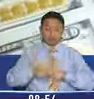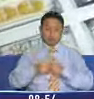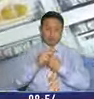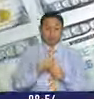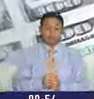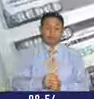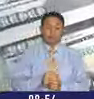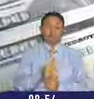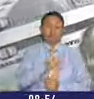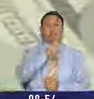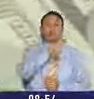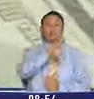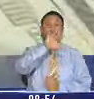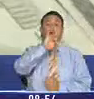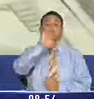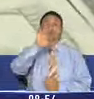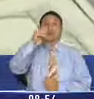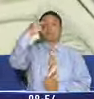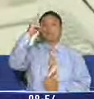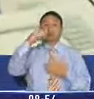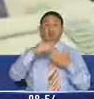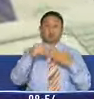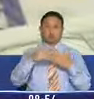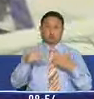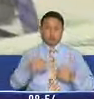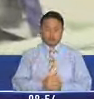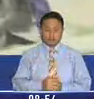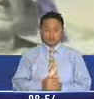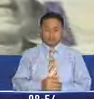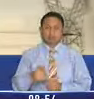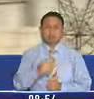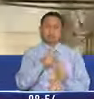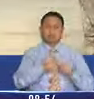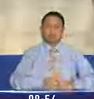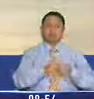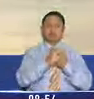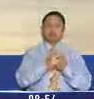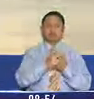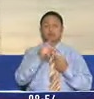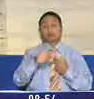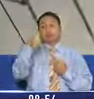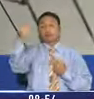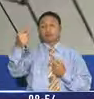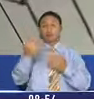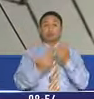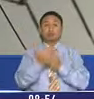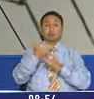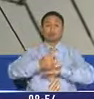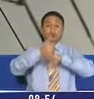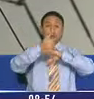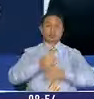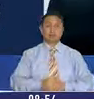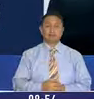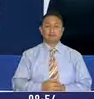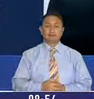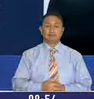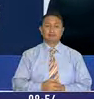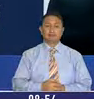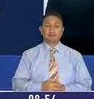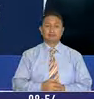costará 289 millones de dólares, pero su ejecución quedará en manos de los nuevos gobiernos. Este es